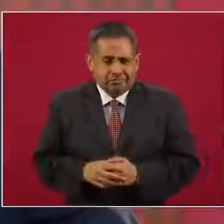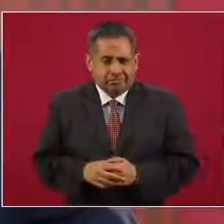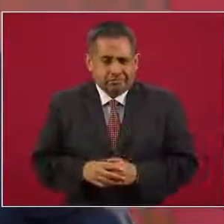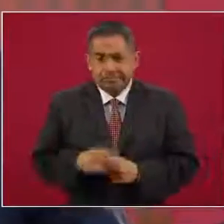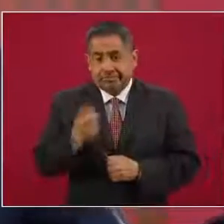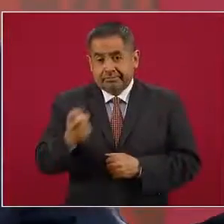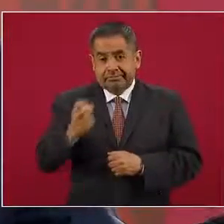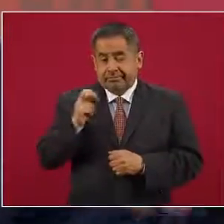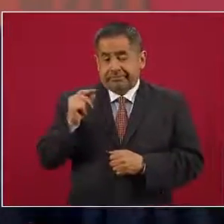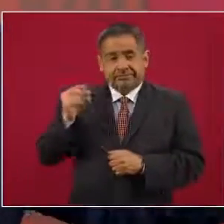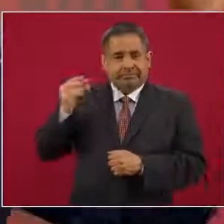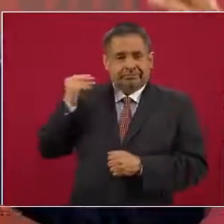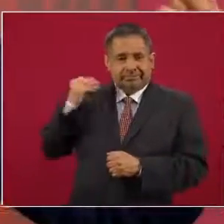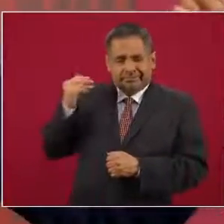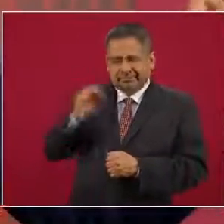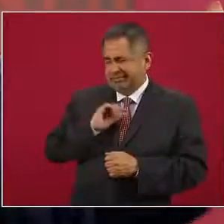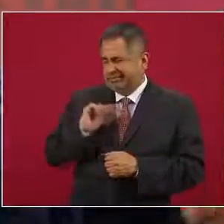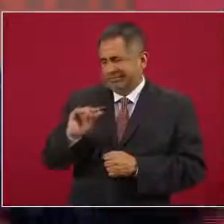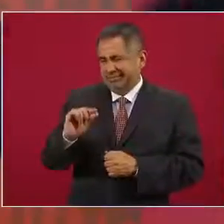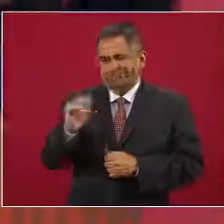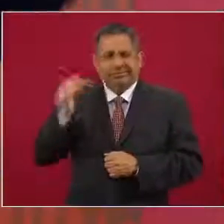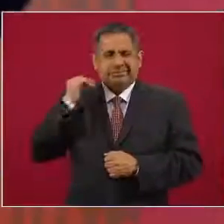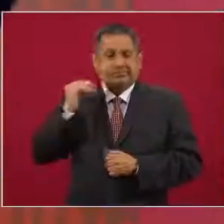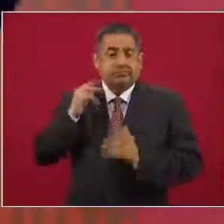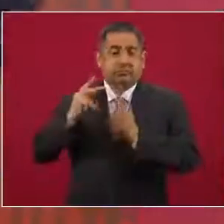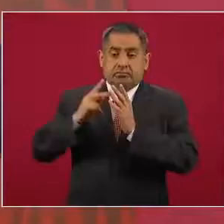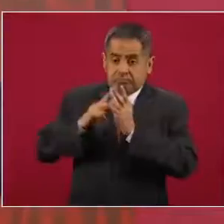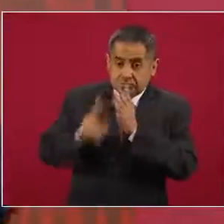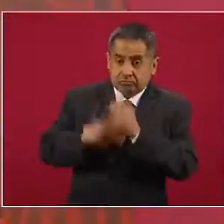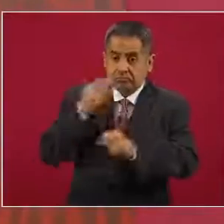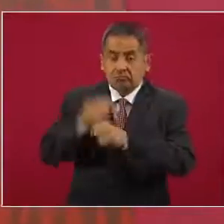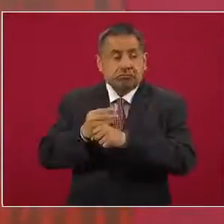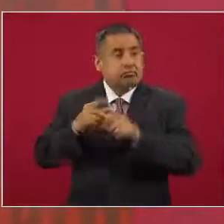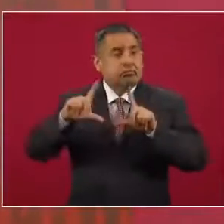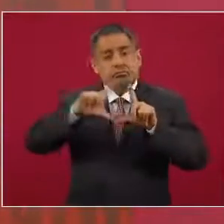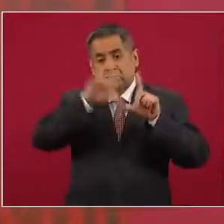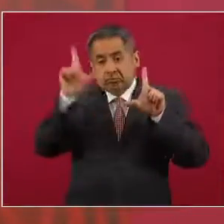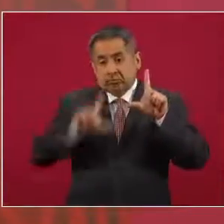recientemente, o hace poco, lo reinstalaron a nivel nacional,